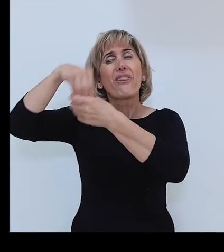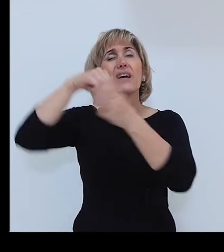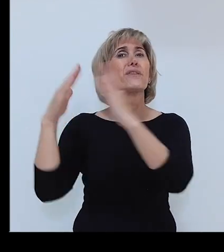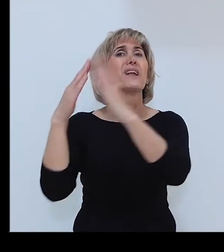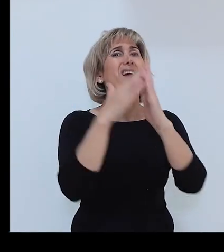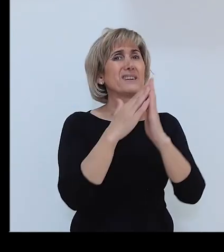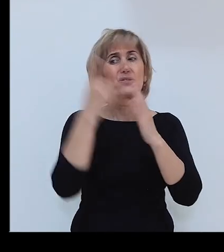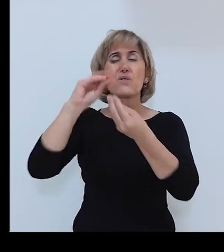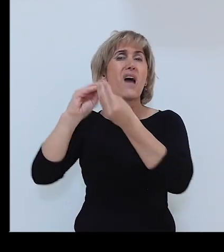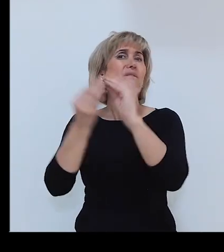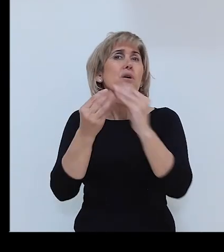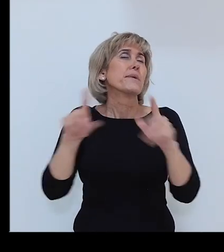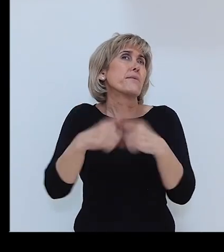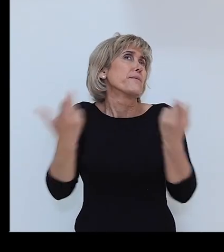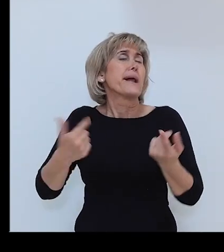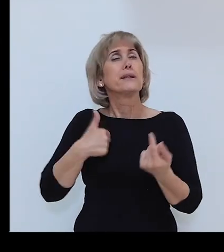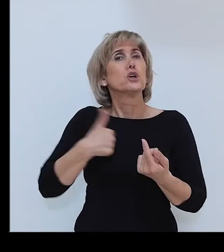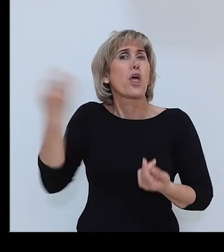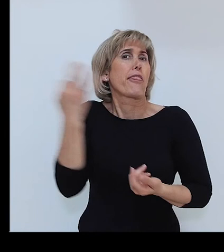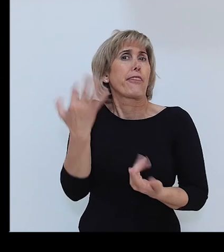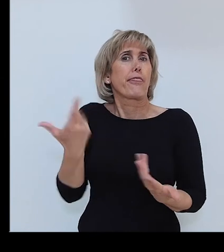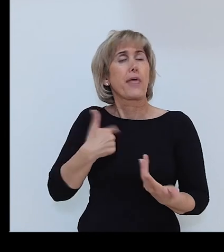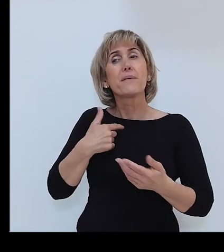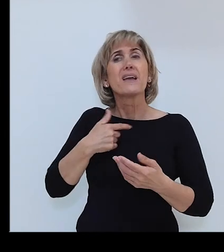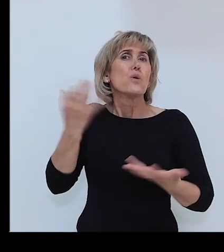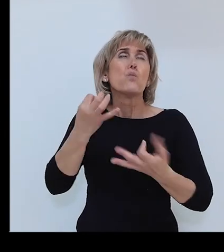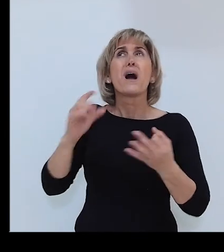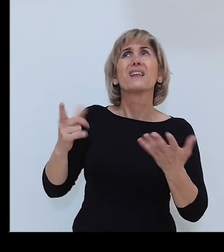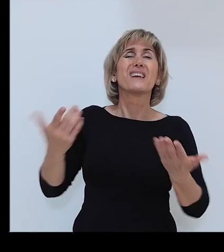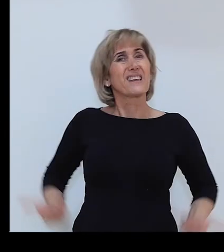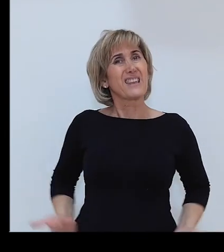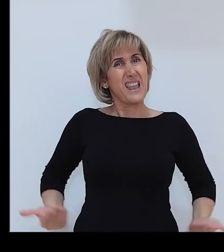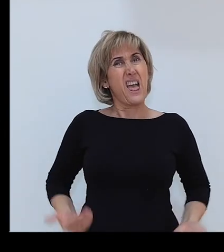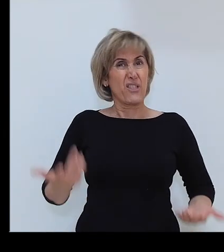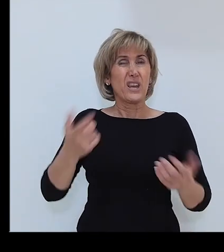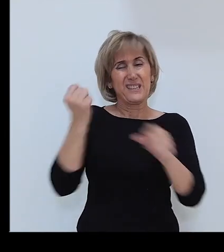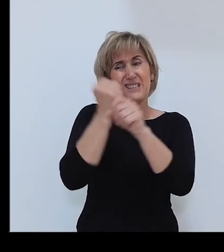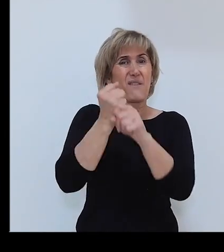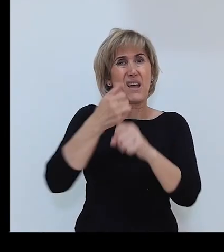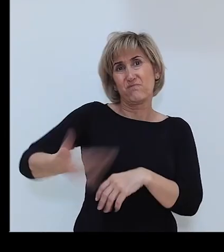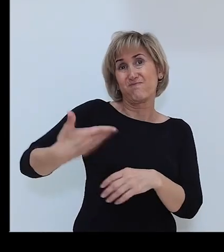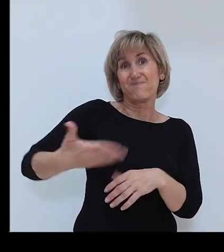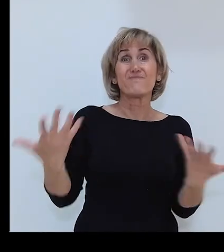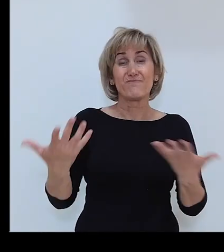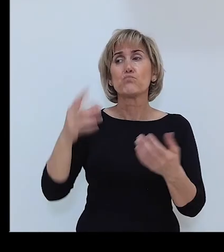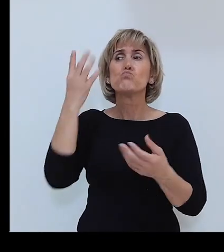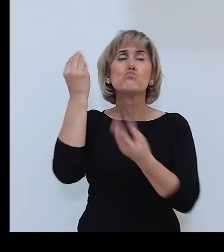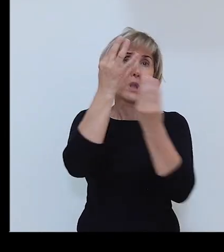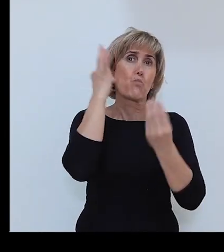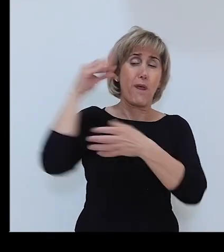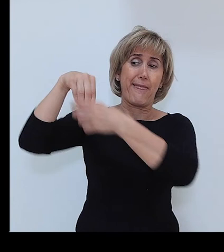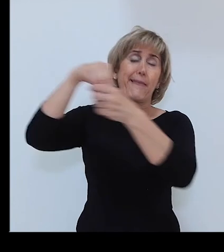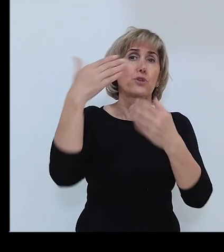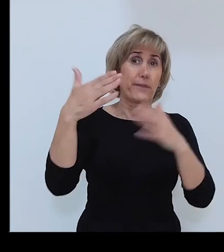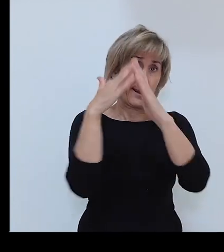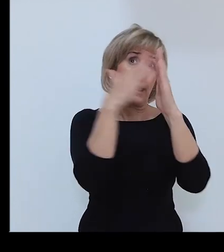para que veáis cómo hemos cambiado a nivel conceptual, pero sí del trabajo doméstico, que sigue siendo una forma de servicialidad o